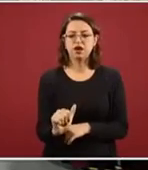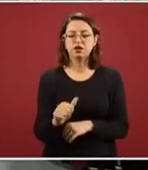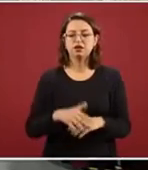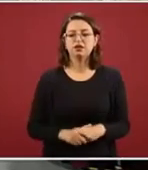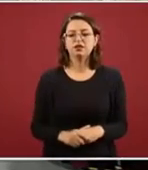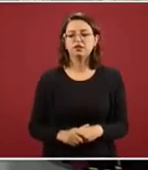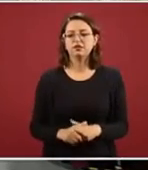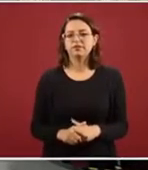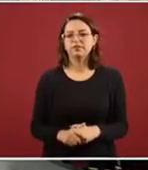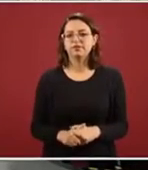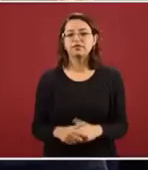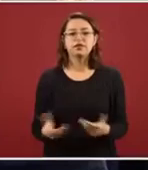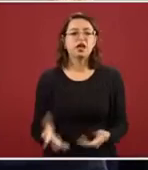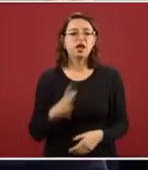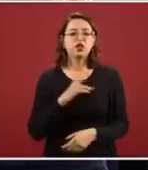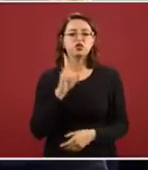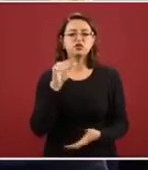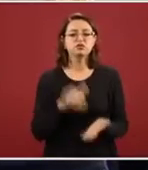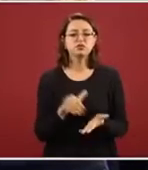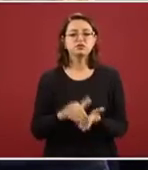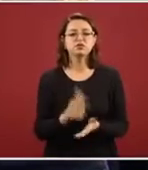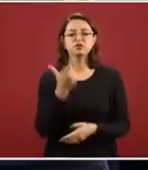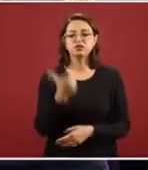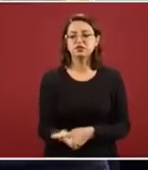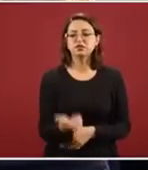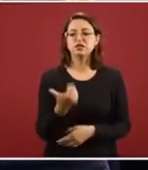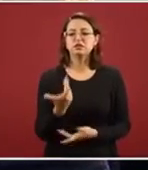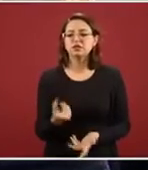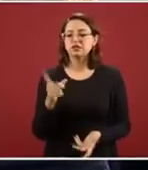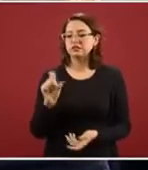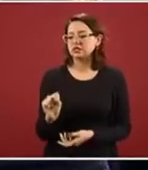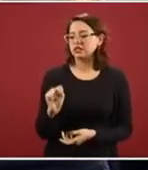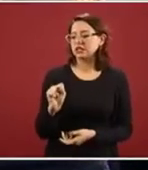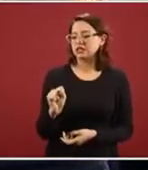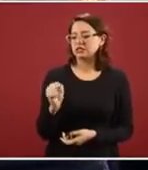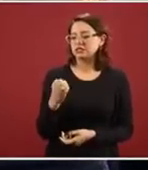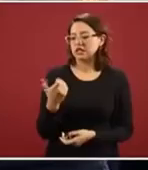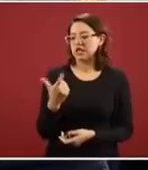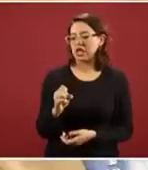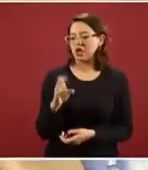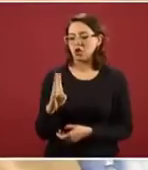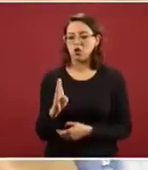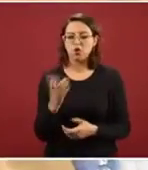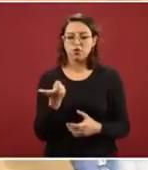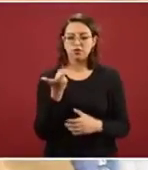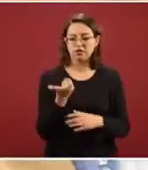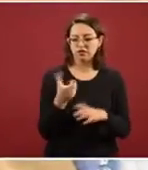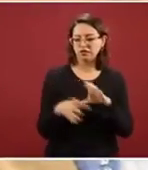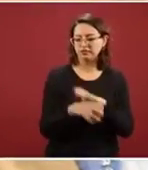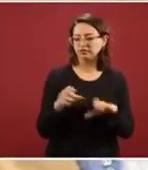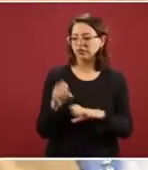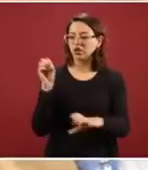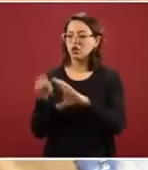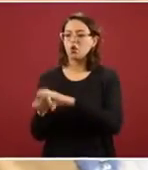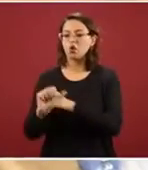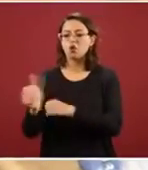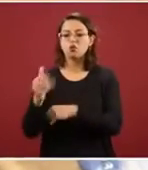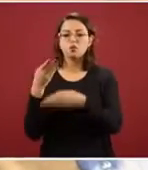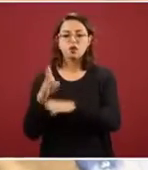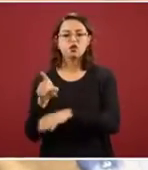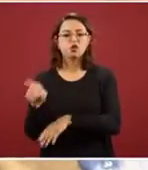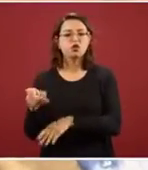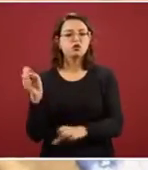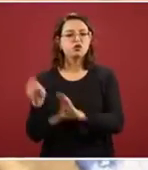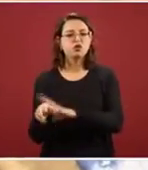una desviación de 2,000 millones de pesos de la Secretaría de Gobernación a una compañía que a su vez depositó dinero en una cuenta vinculada a García